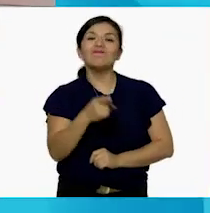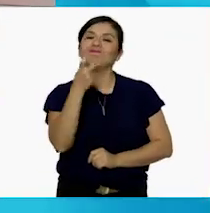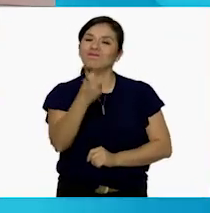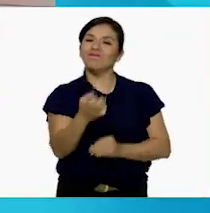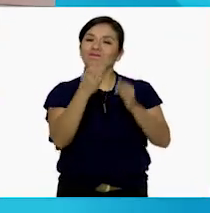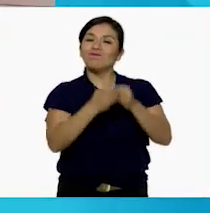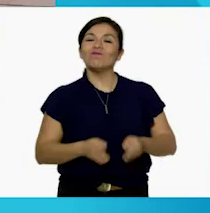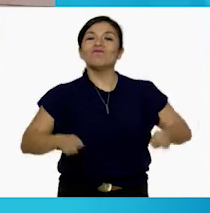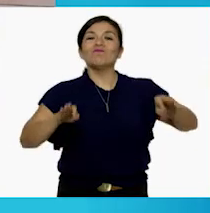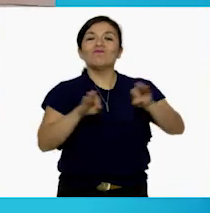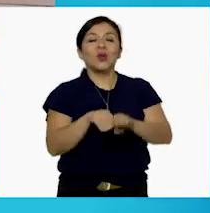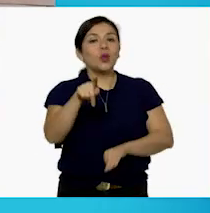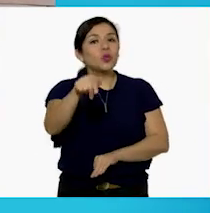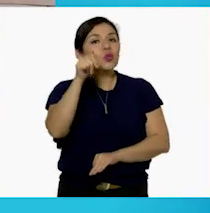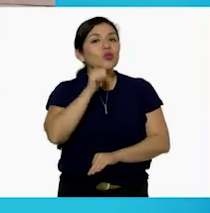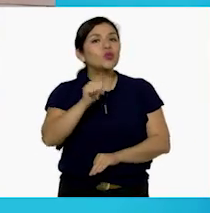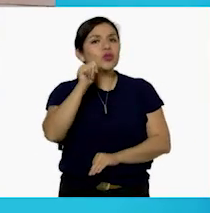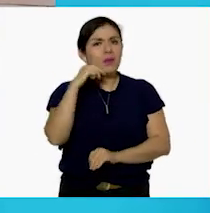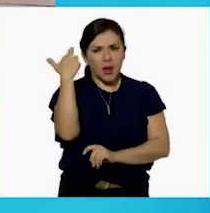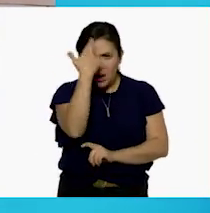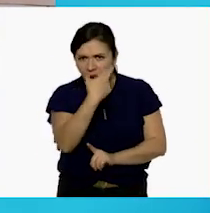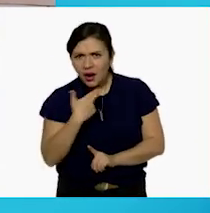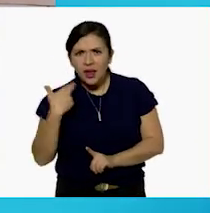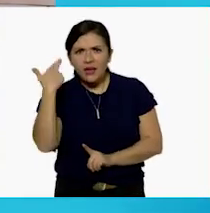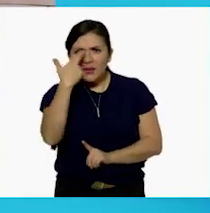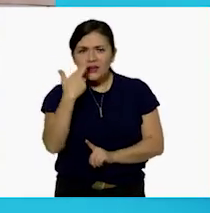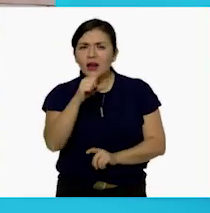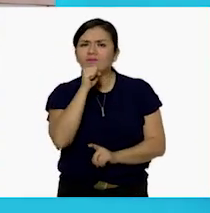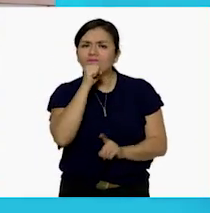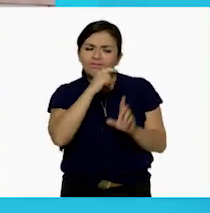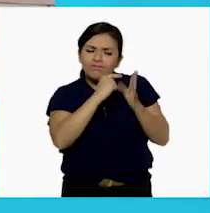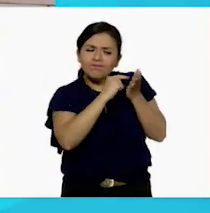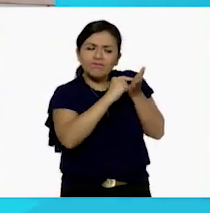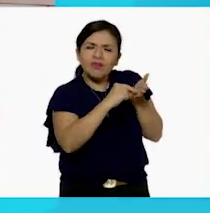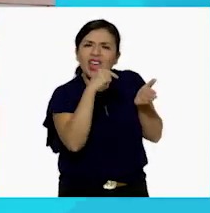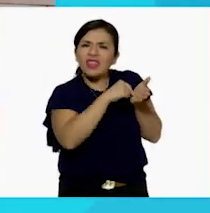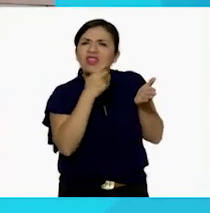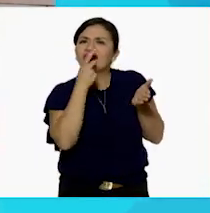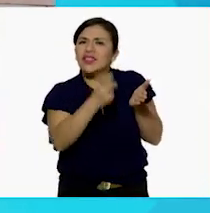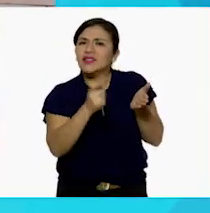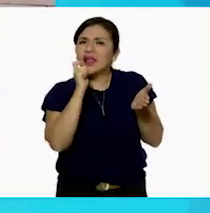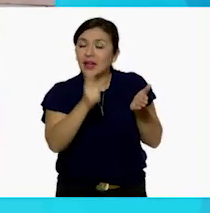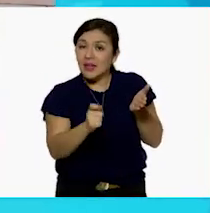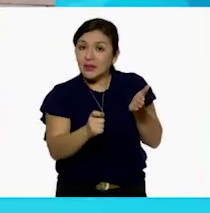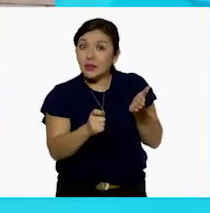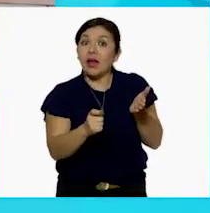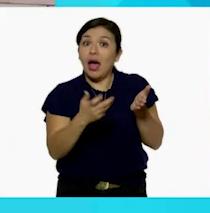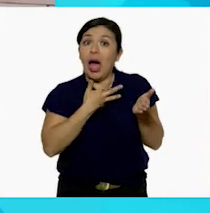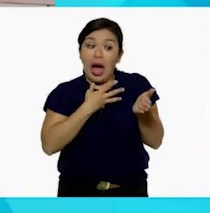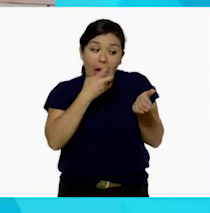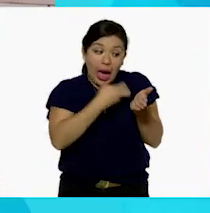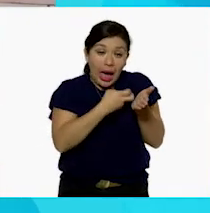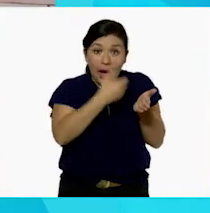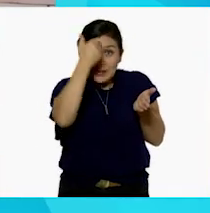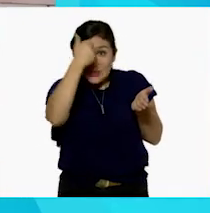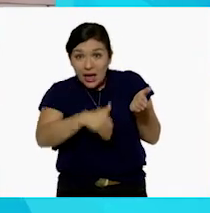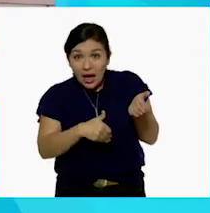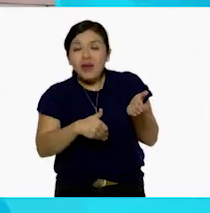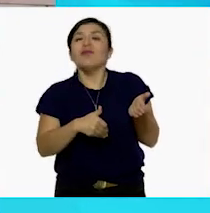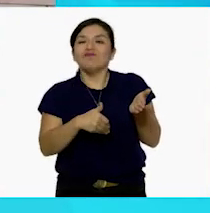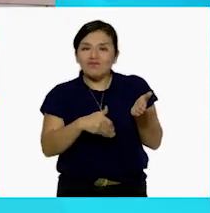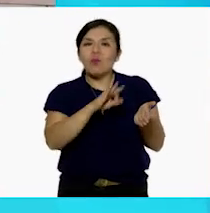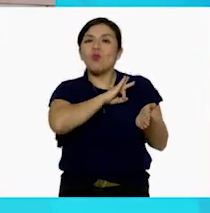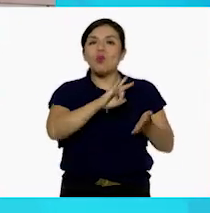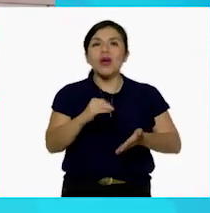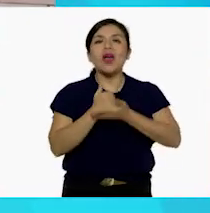muy importante que siempre revisemos las etiquetas que estas tienen. pues con dicha información nos